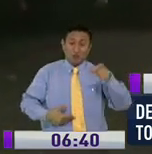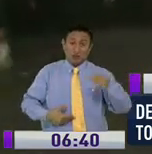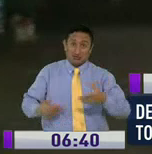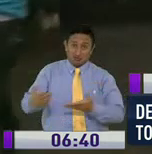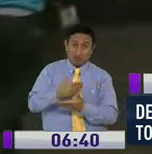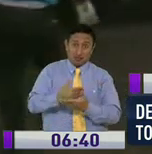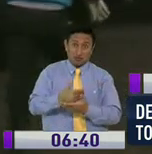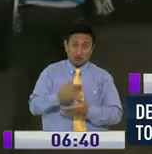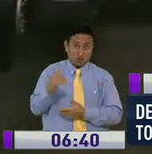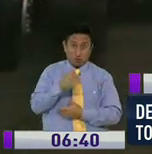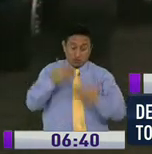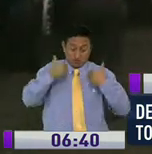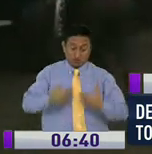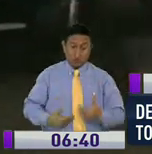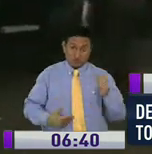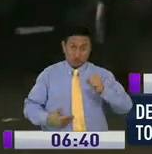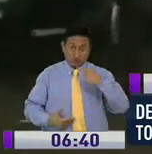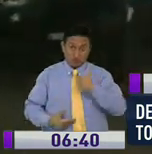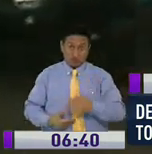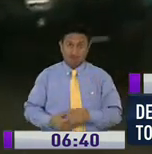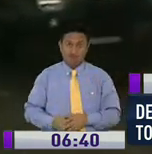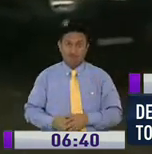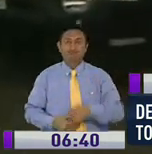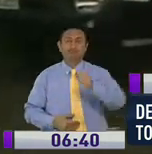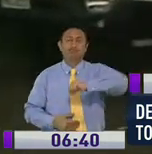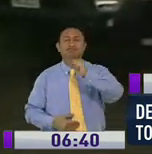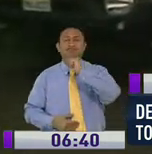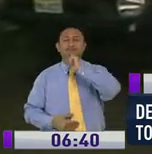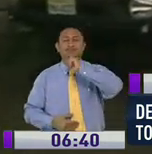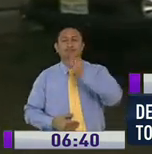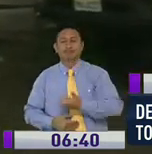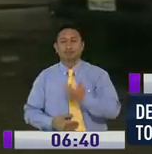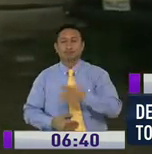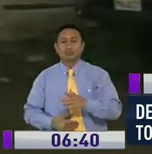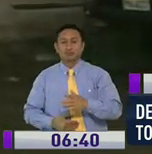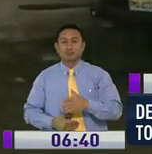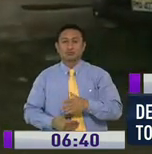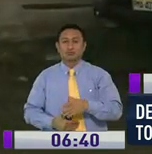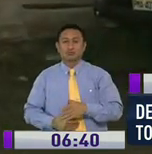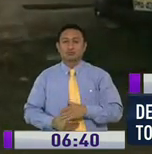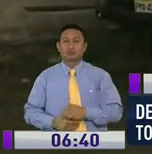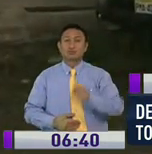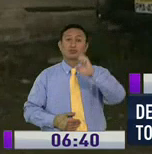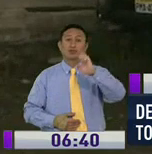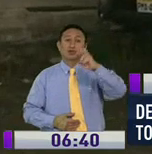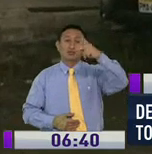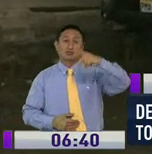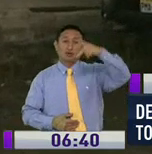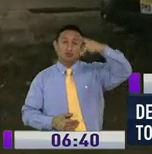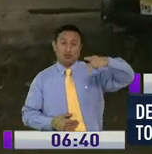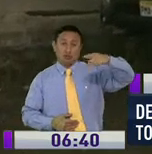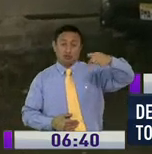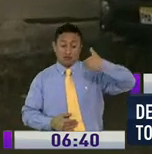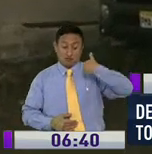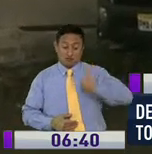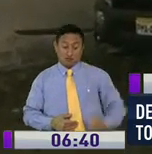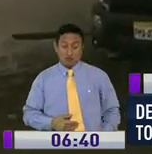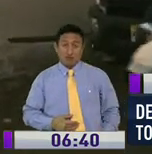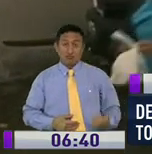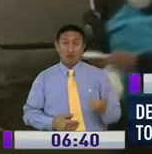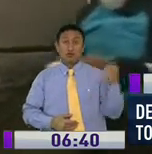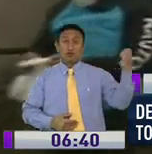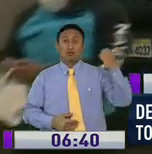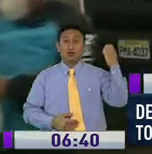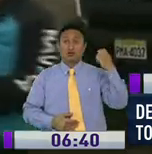que recolectan la basura y manejan estos vehículos. Efectivamente, tratamos de dotar de los mejores EPPs a las personas. Obviamente en esta época de